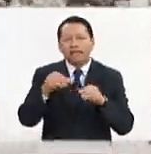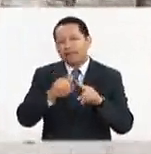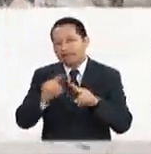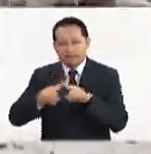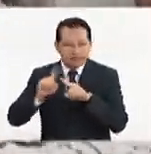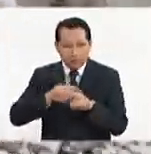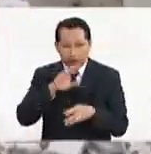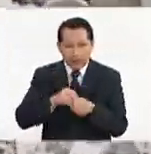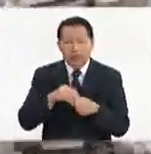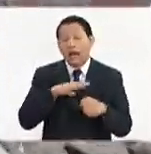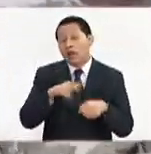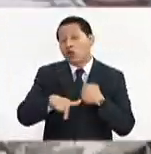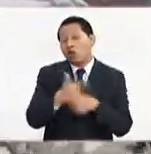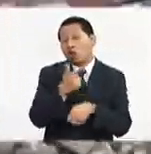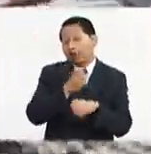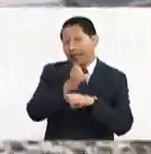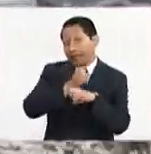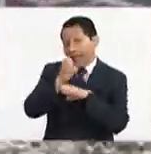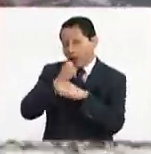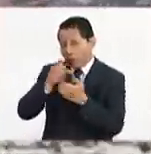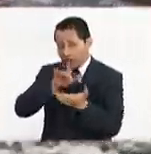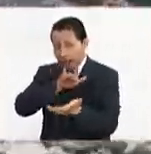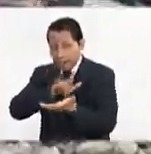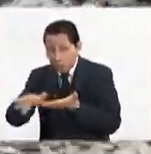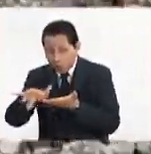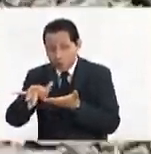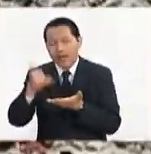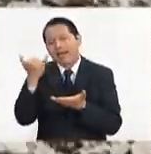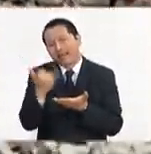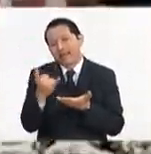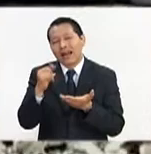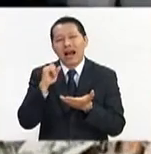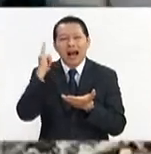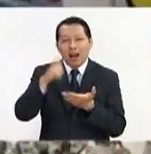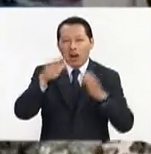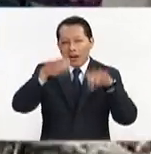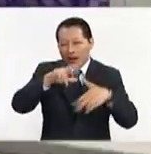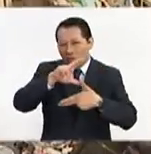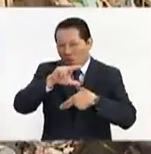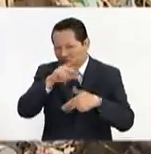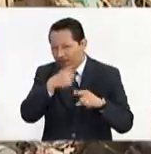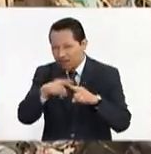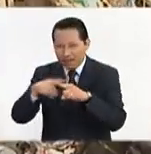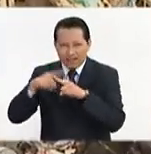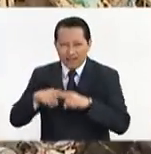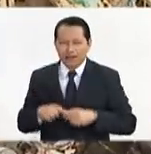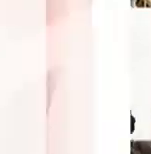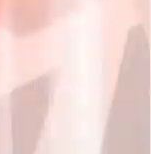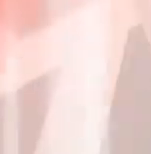12 estados dañados por los sismos, así como por tormentas tropicales y huracanes.